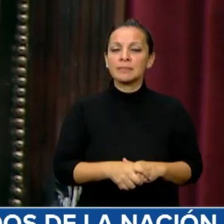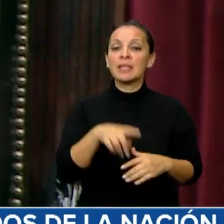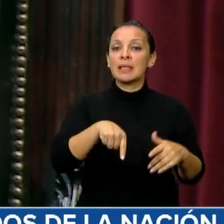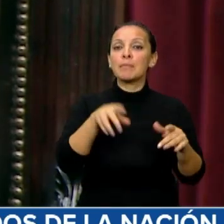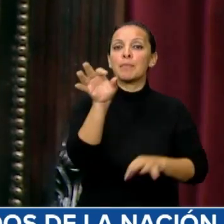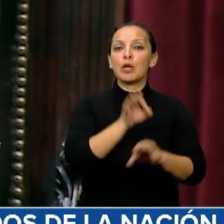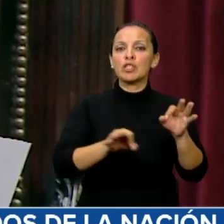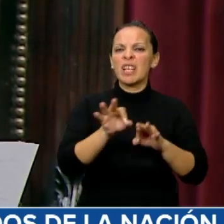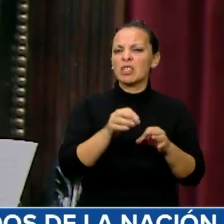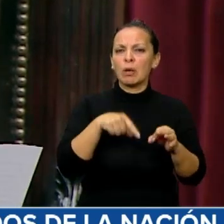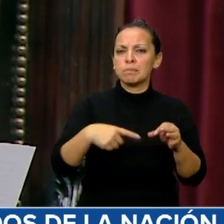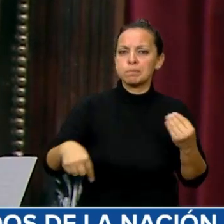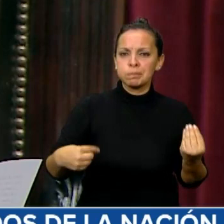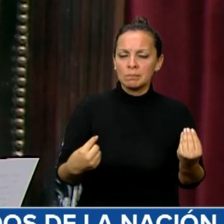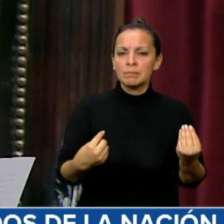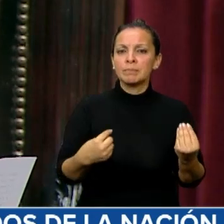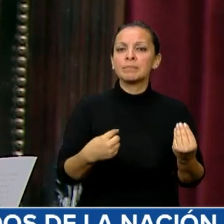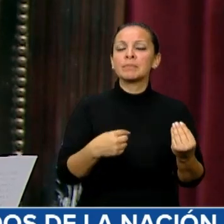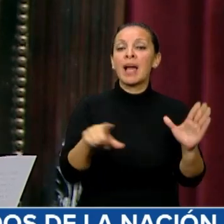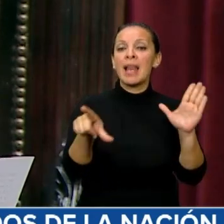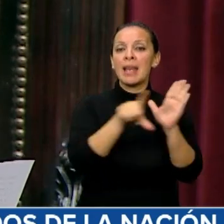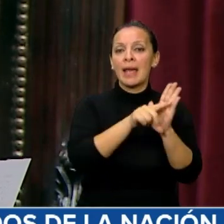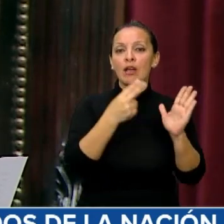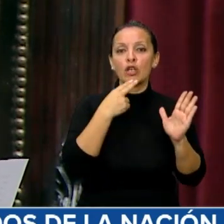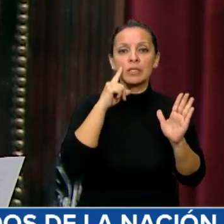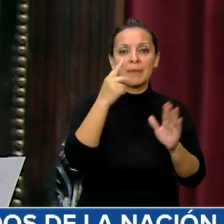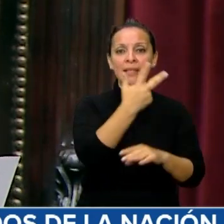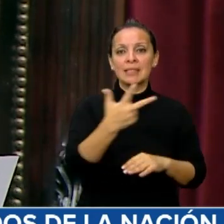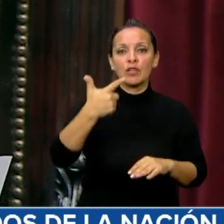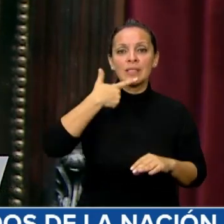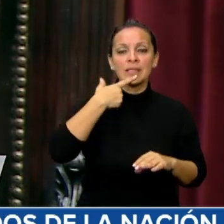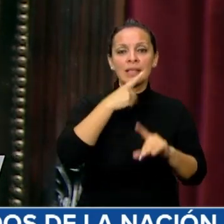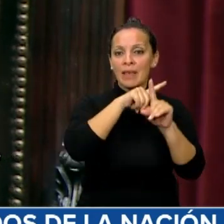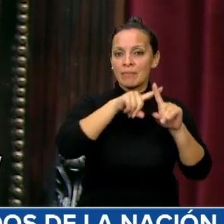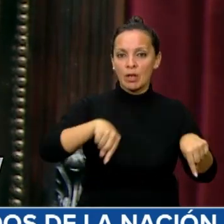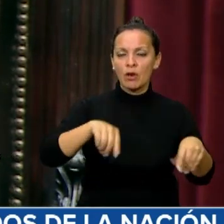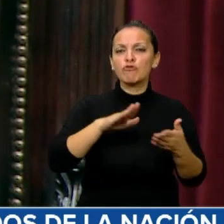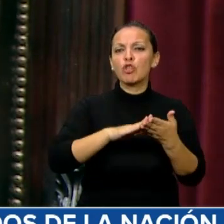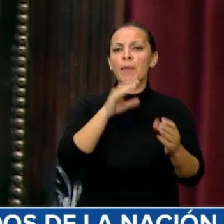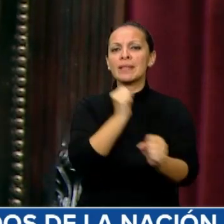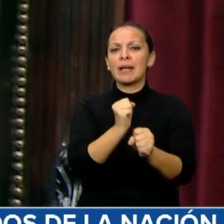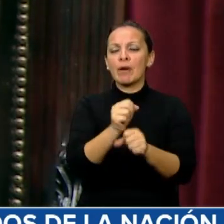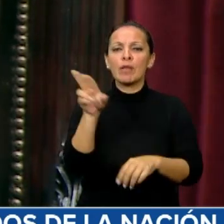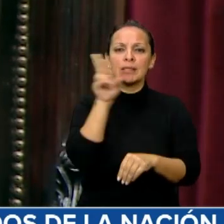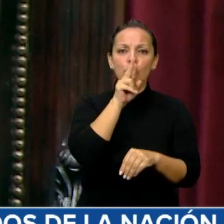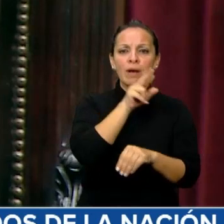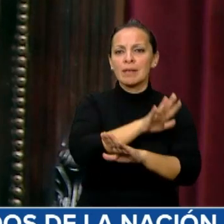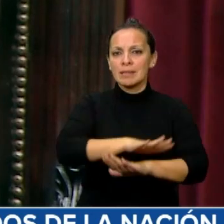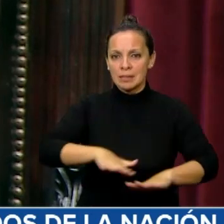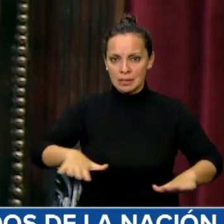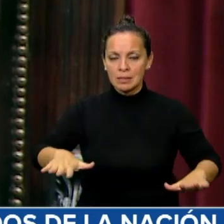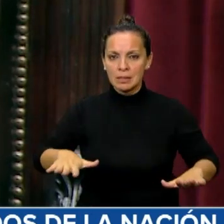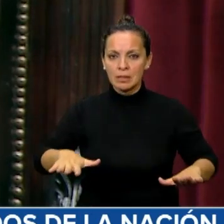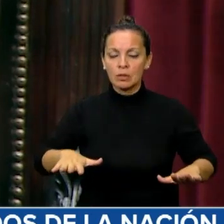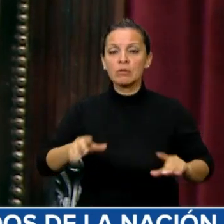proyecto de ley por el cual se deroga la ley 11.317 de trabajo de las mujeres y los niños y